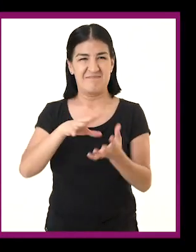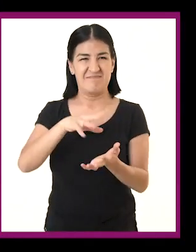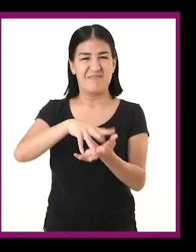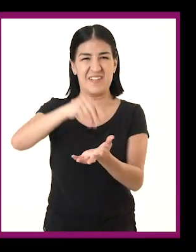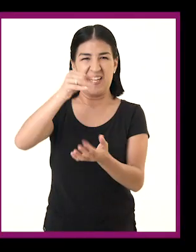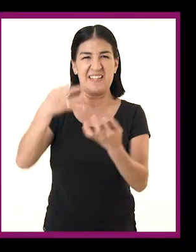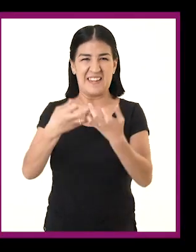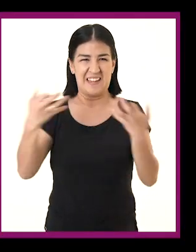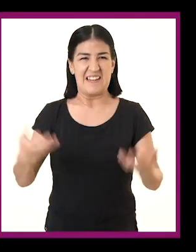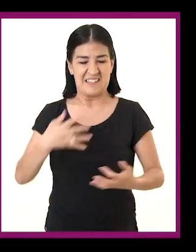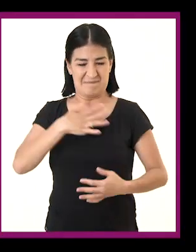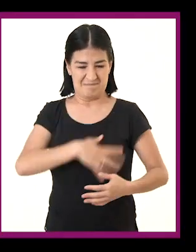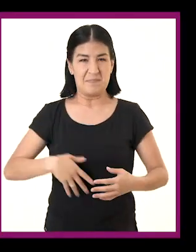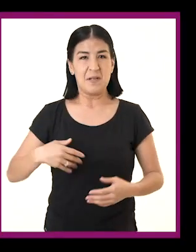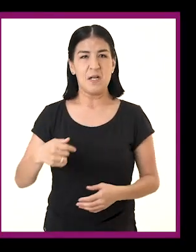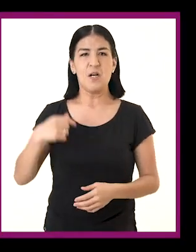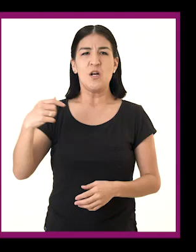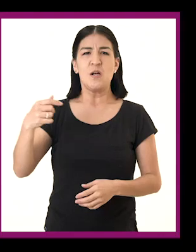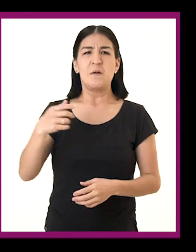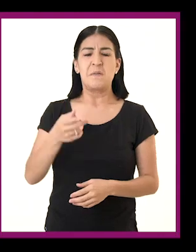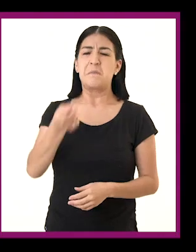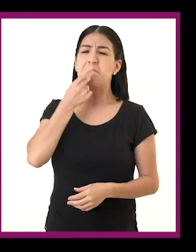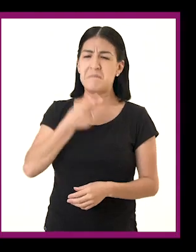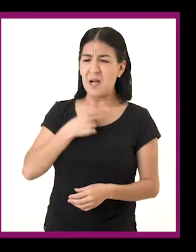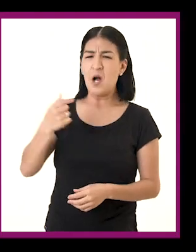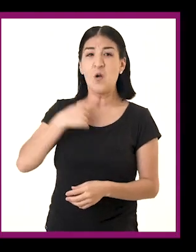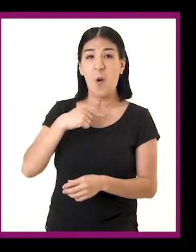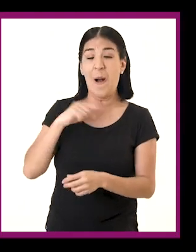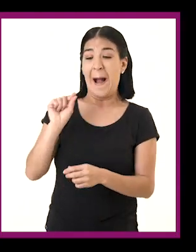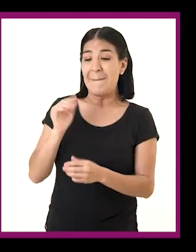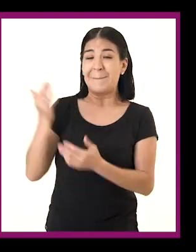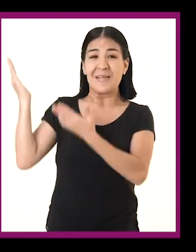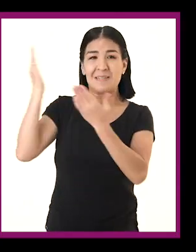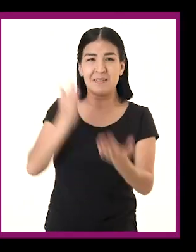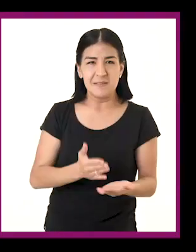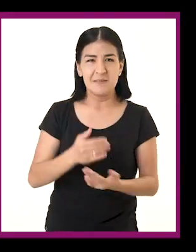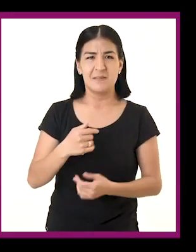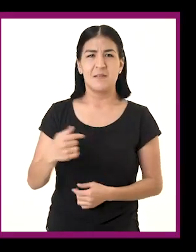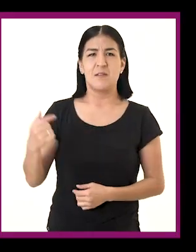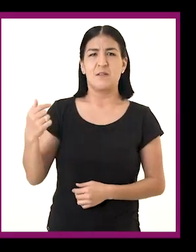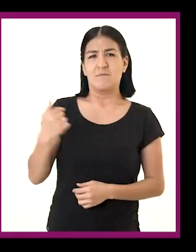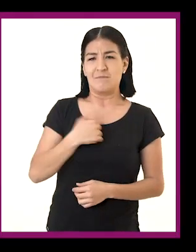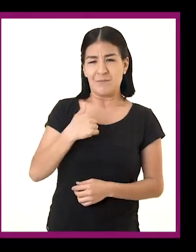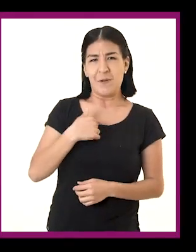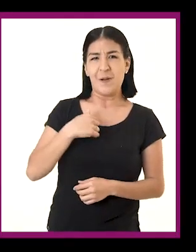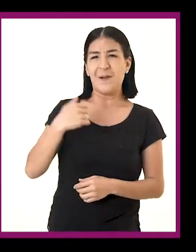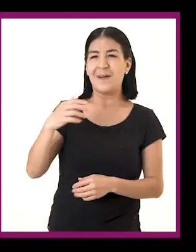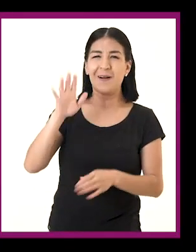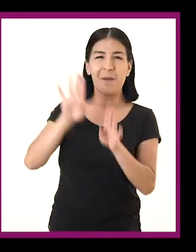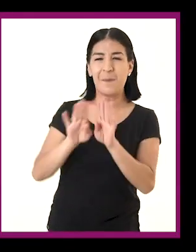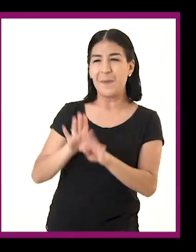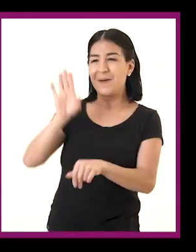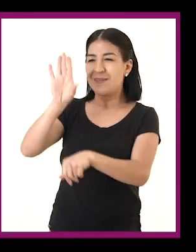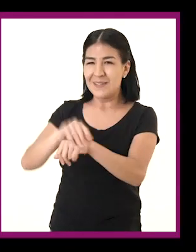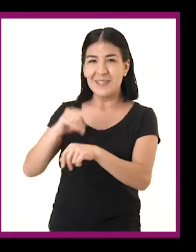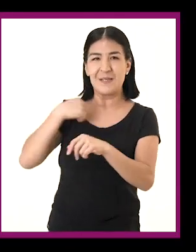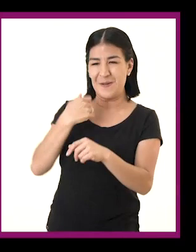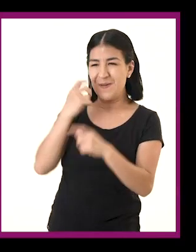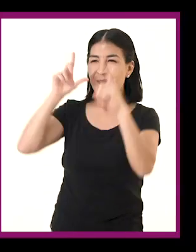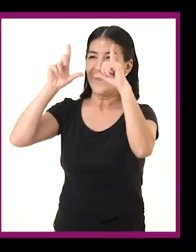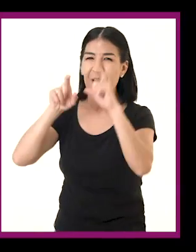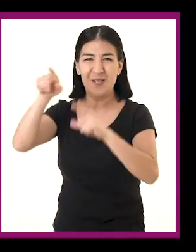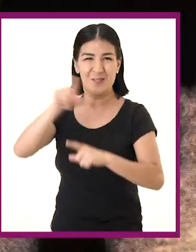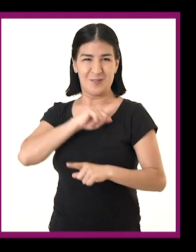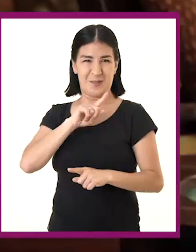dijo, acabo de llegar. Y yo nunca le había pedido si le tomaba un retrato a ella,